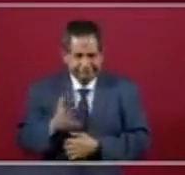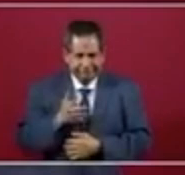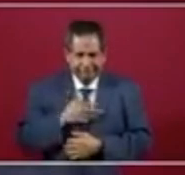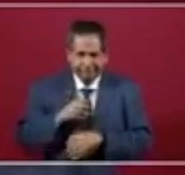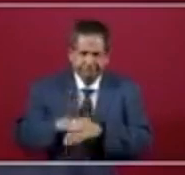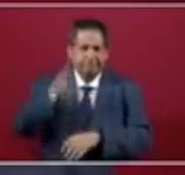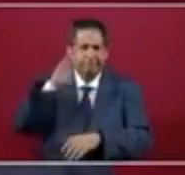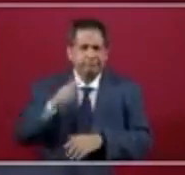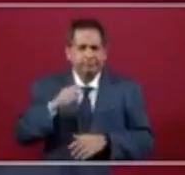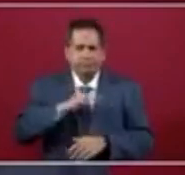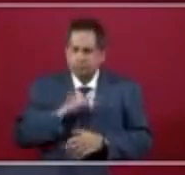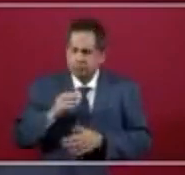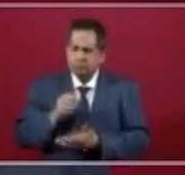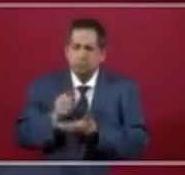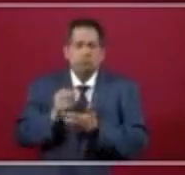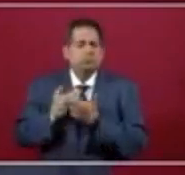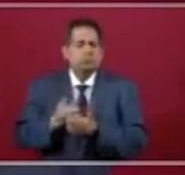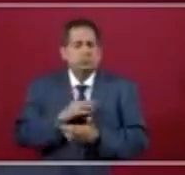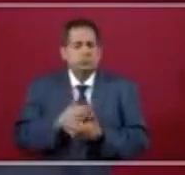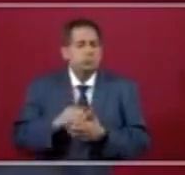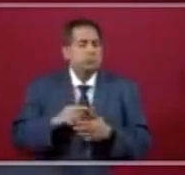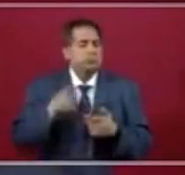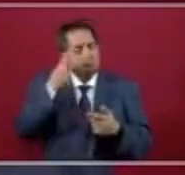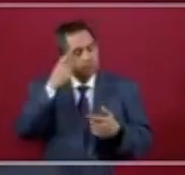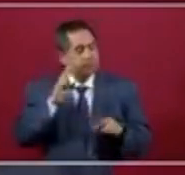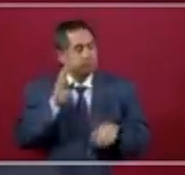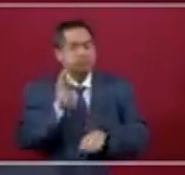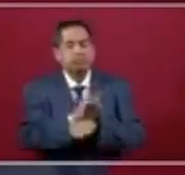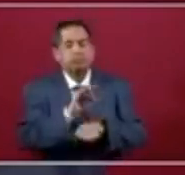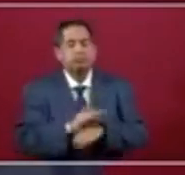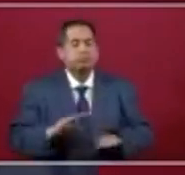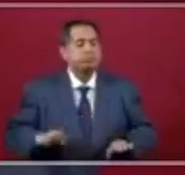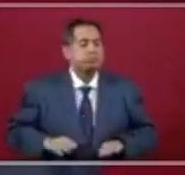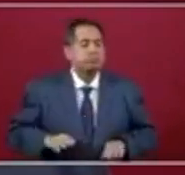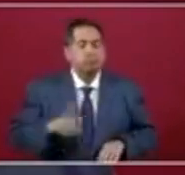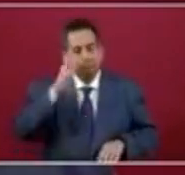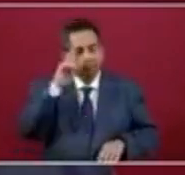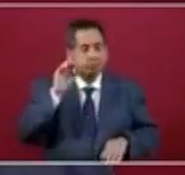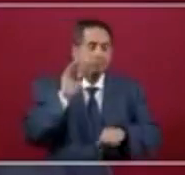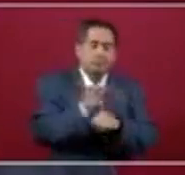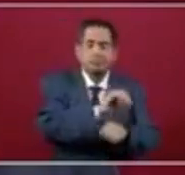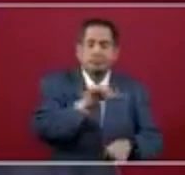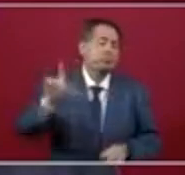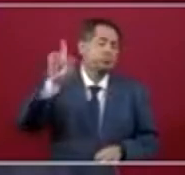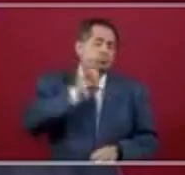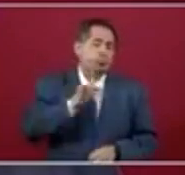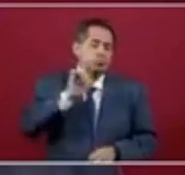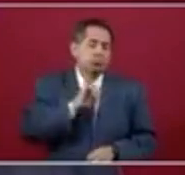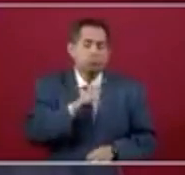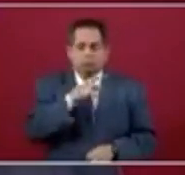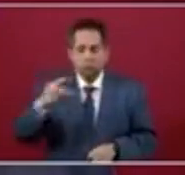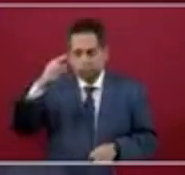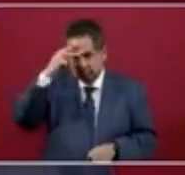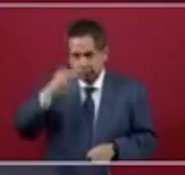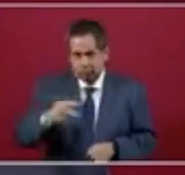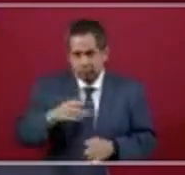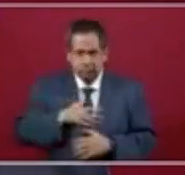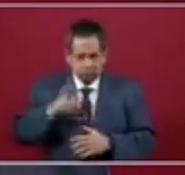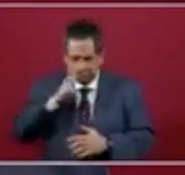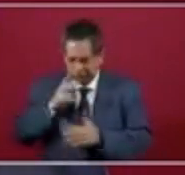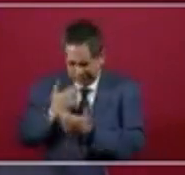más recursos en beneficio de las mujeres de México. Lo puedo